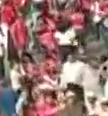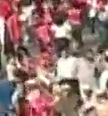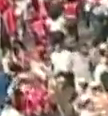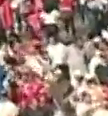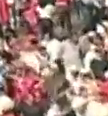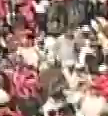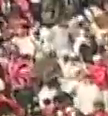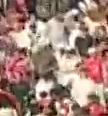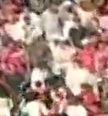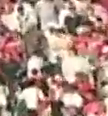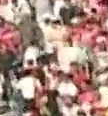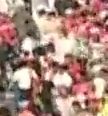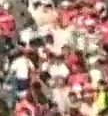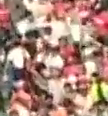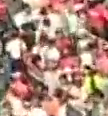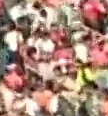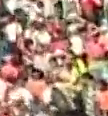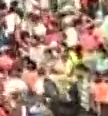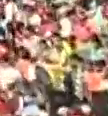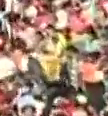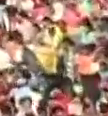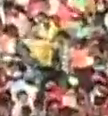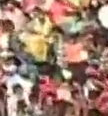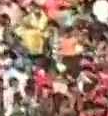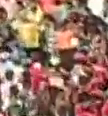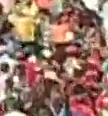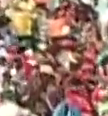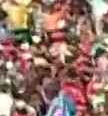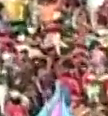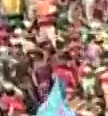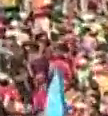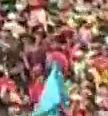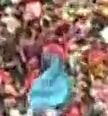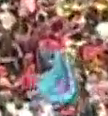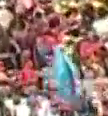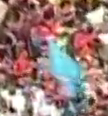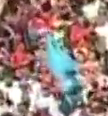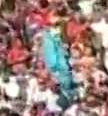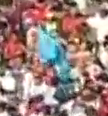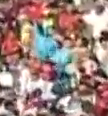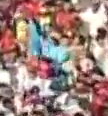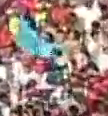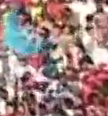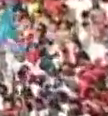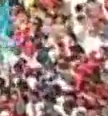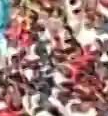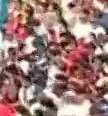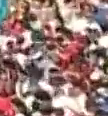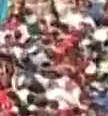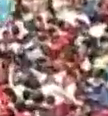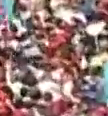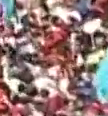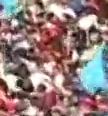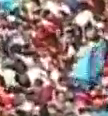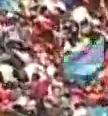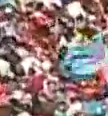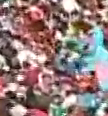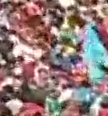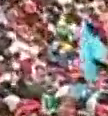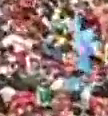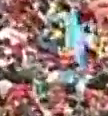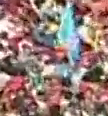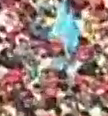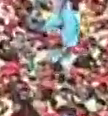el nacimiento del Petro, él señaló que hay una ganancia de $3.300.000 con el Petro. Nosotros de esta